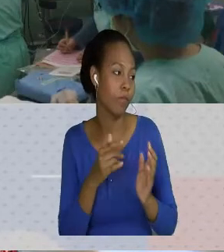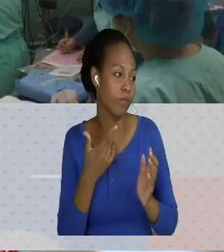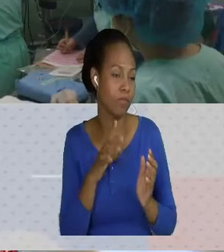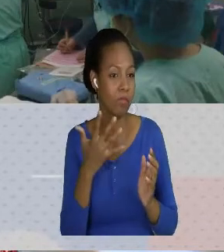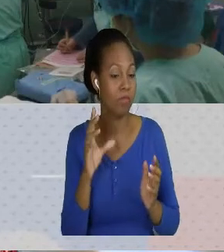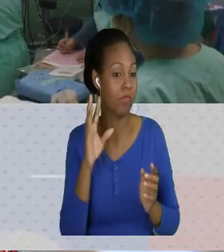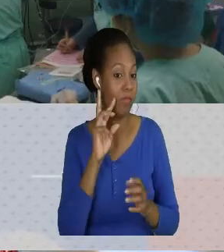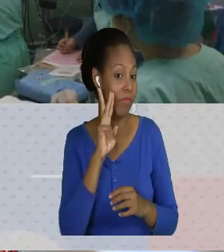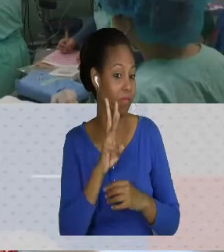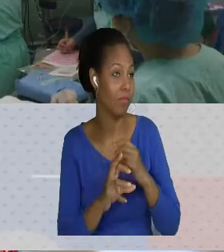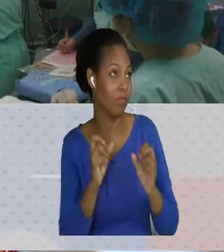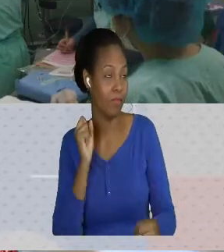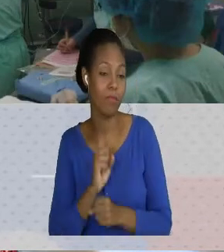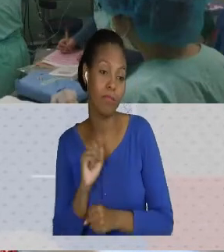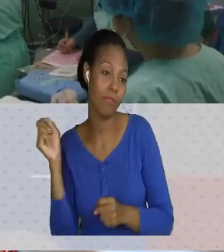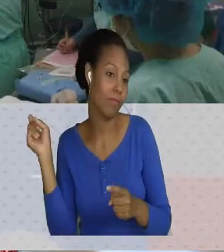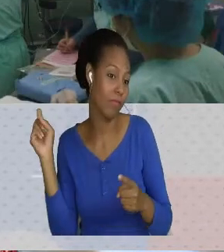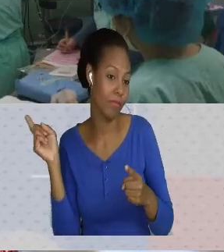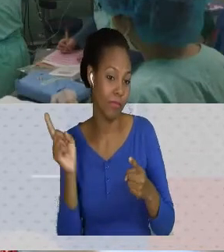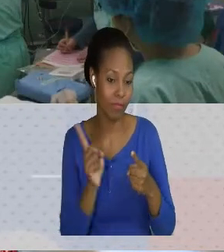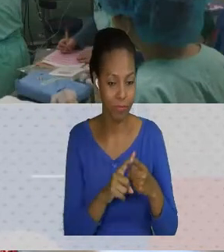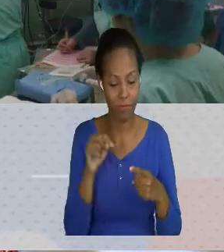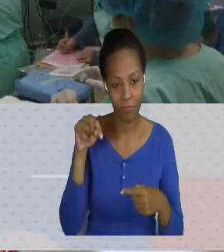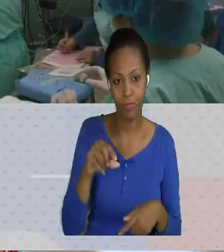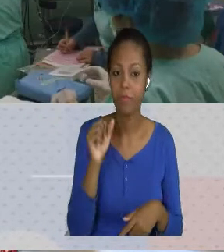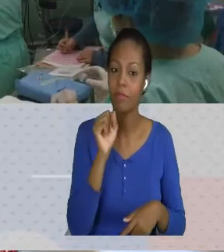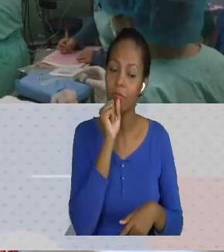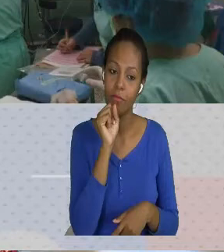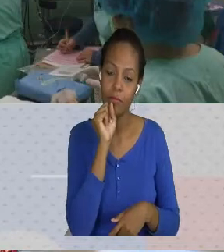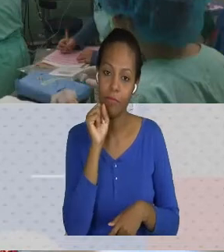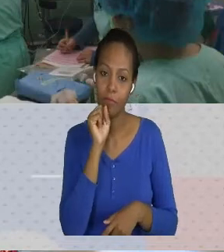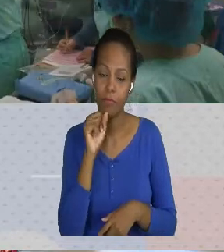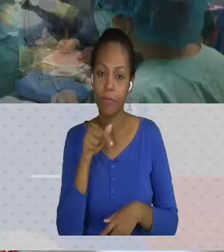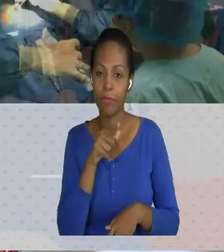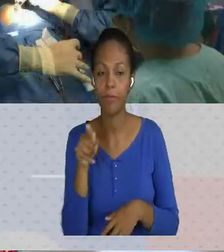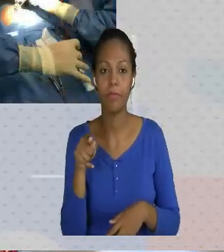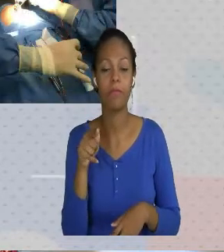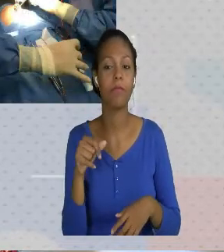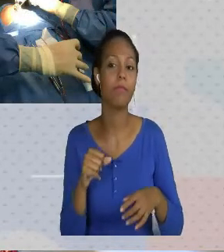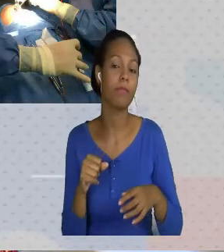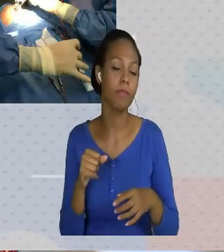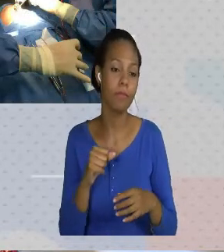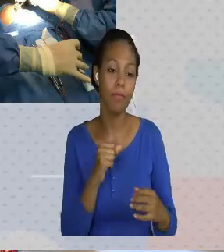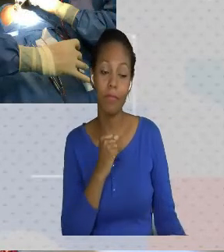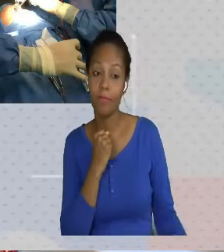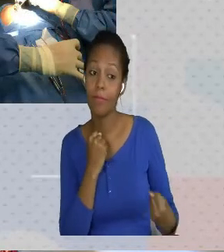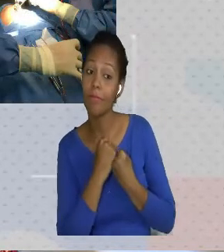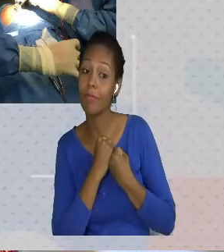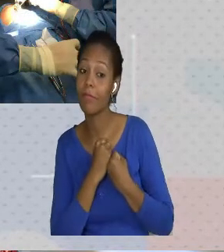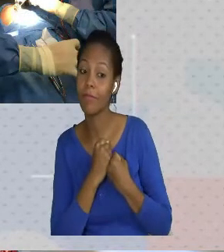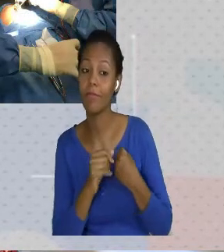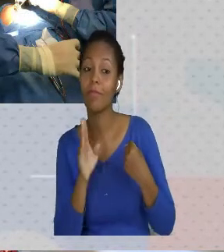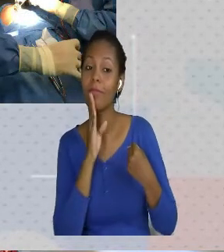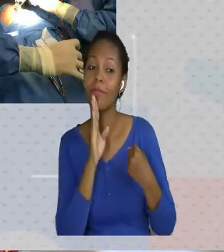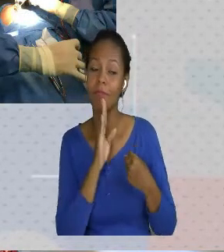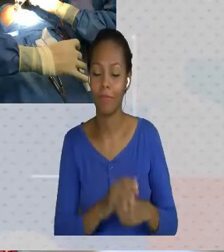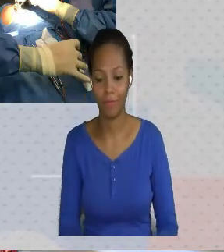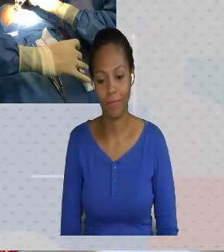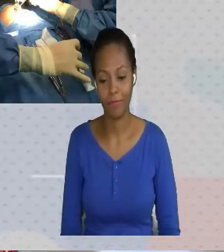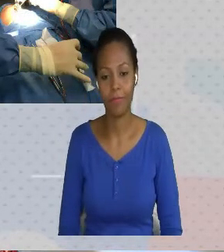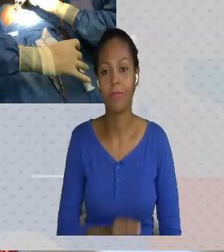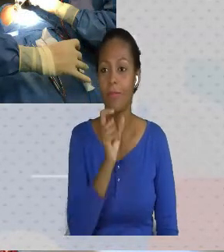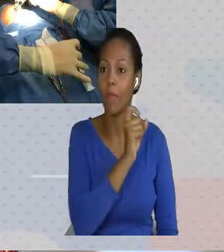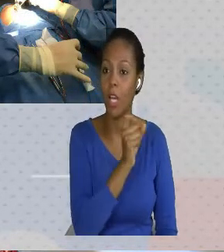3 años. En alguna oportunidad los trajimos a Barranca Bermeja con el apoyo de los